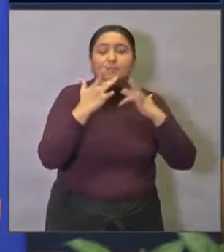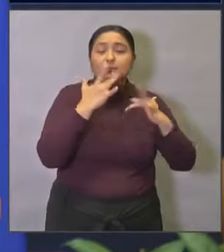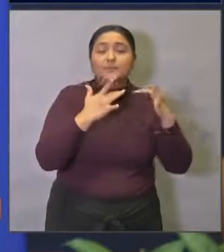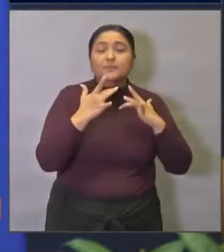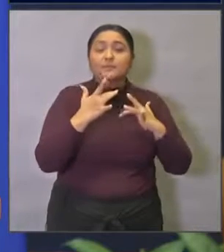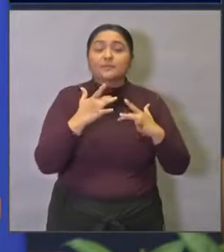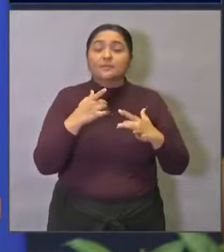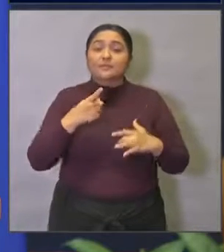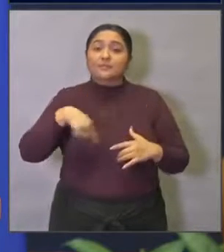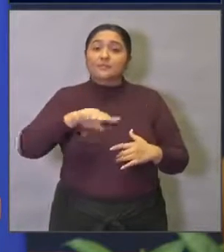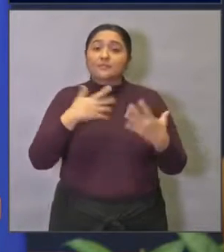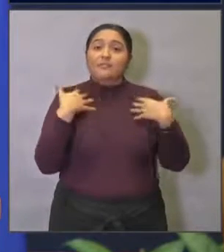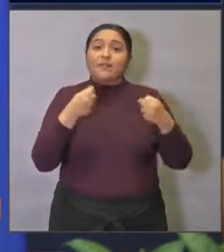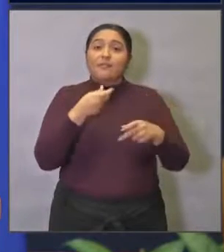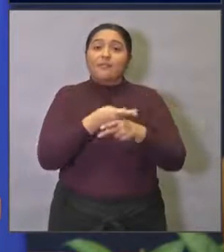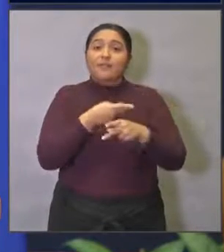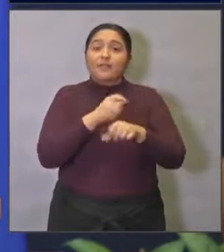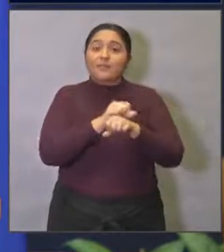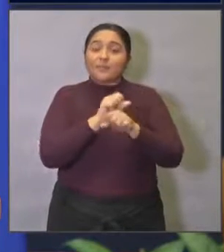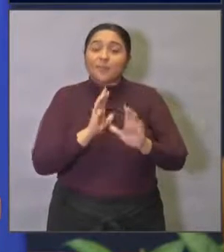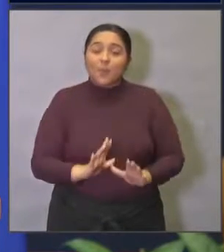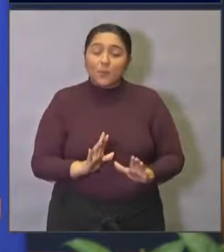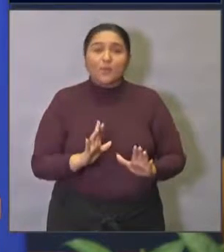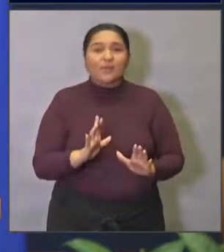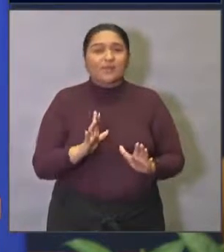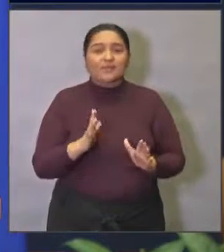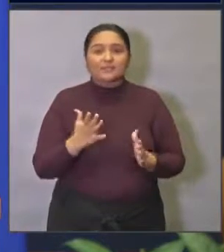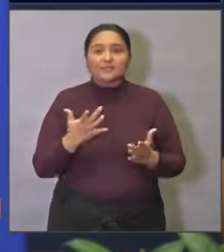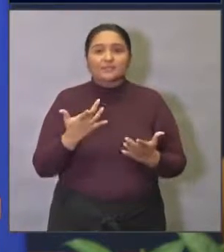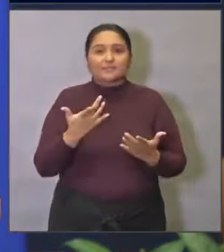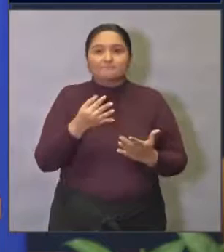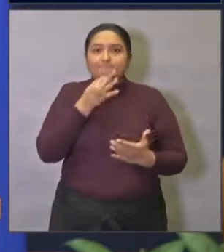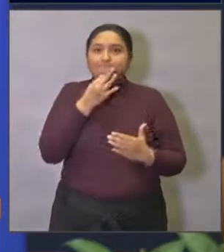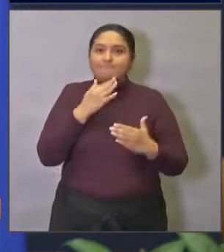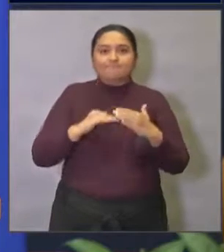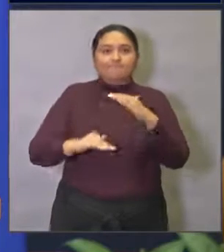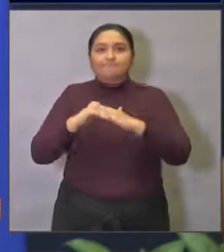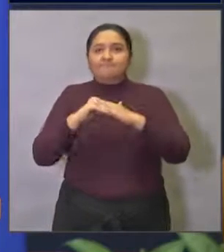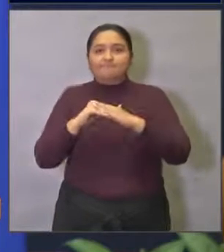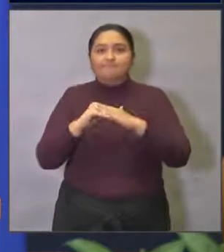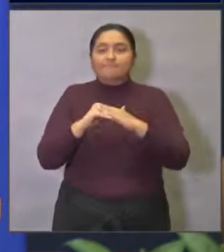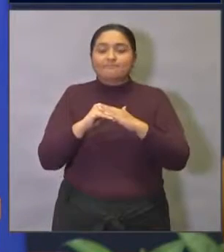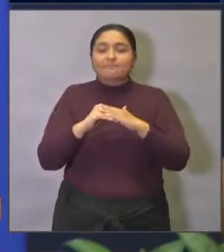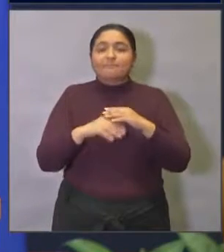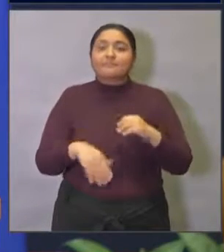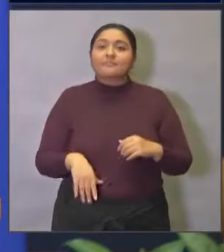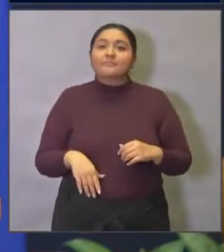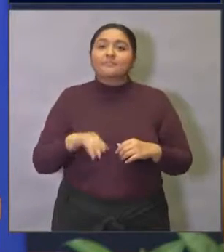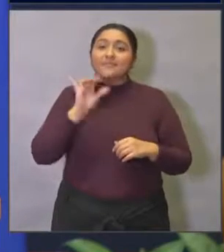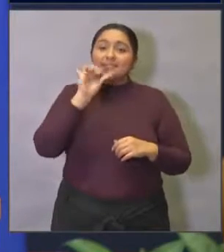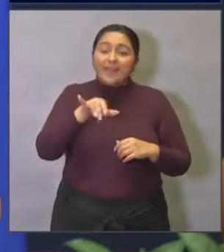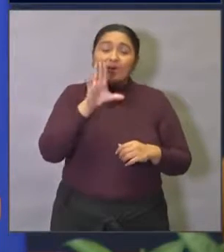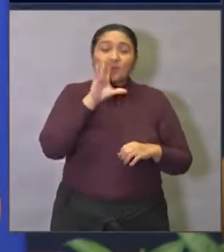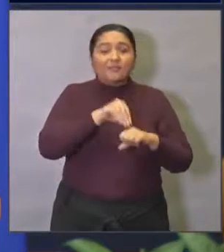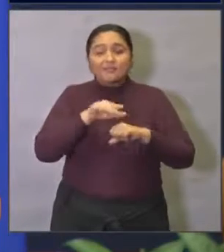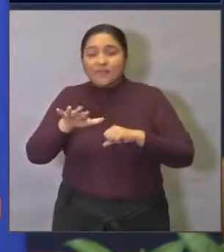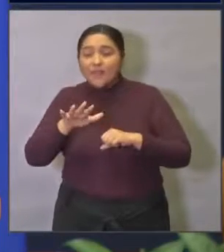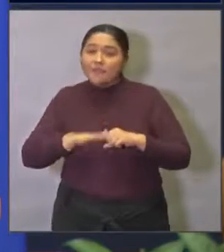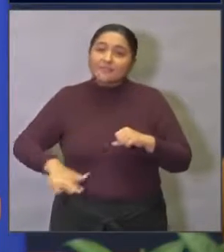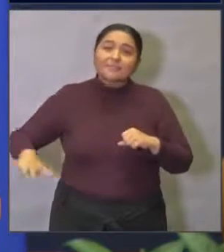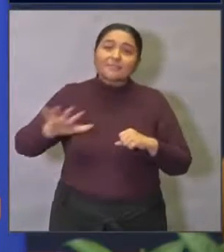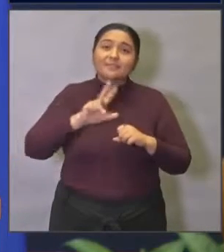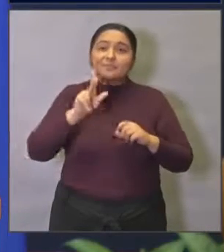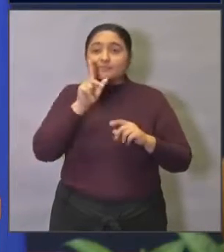trabajadores de salud están llevados al límite. Esto afecta a todas las personas que viven y trabajan en el condado de Los